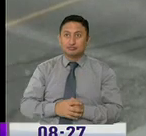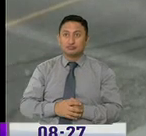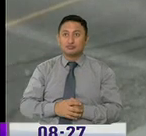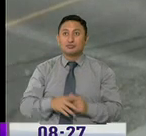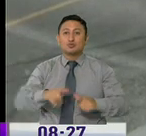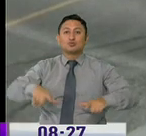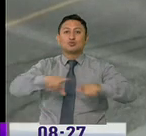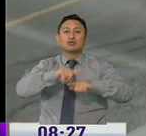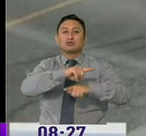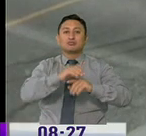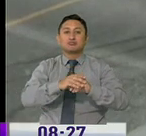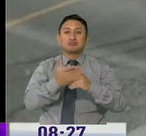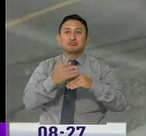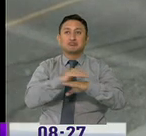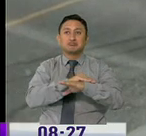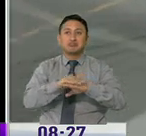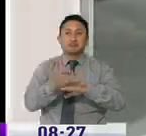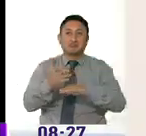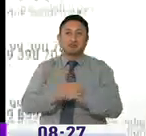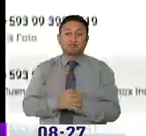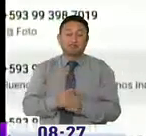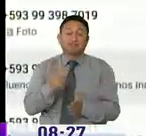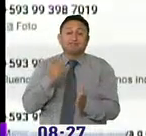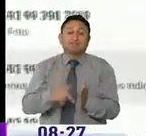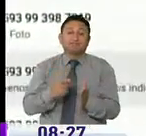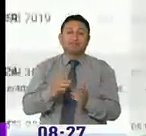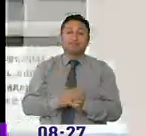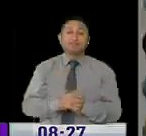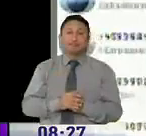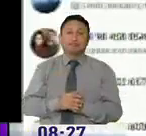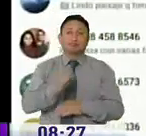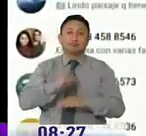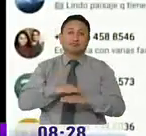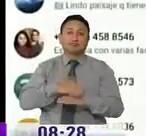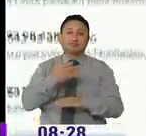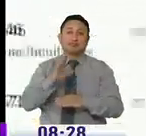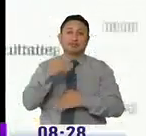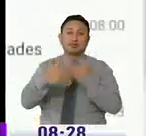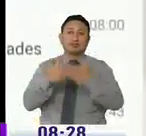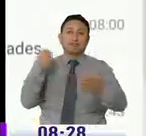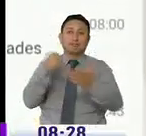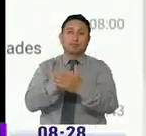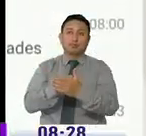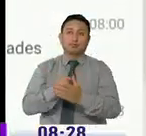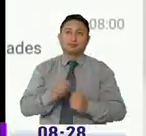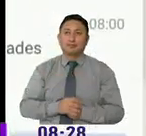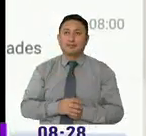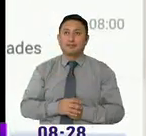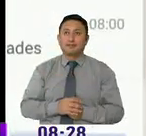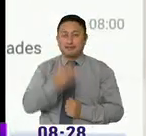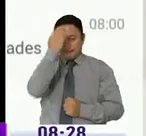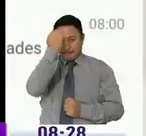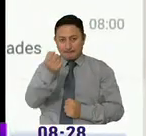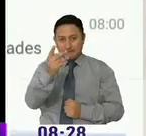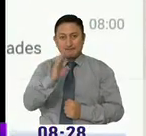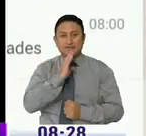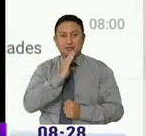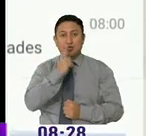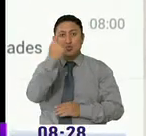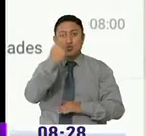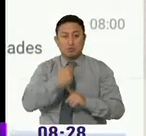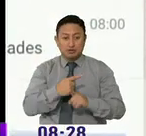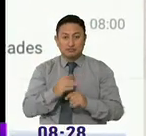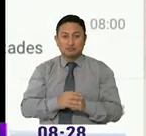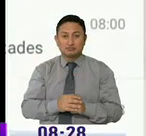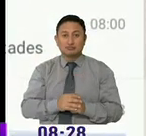cual debería estar en buen estado. ¿Qué sucede? Foco o posibilidad de accidente. Buenos días, señores, tenemos una fuga de agua casi un mes.